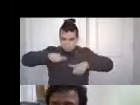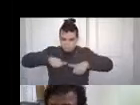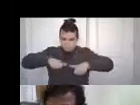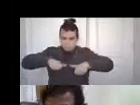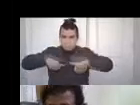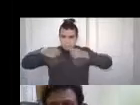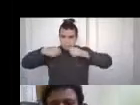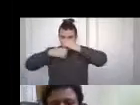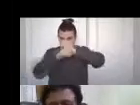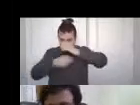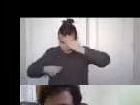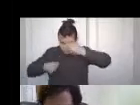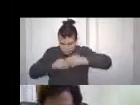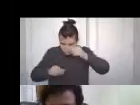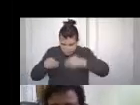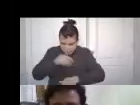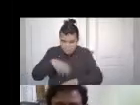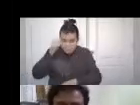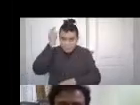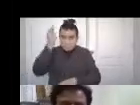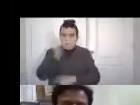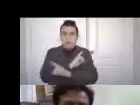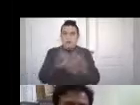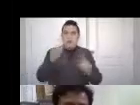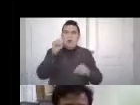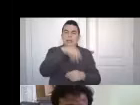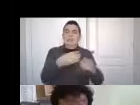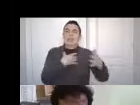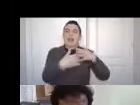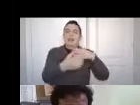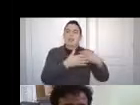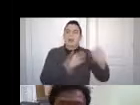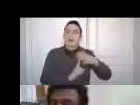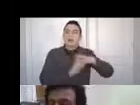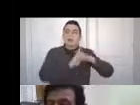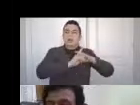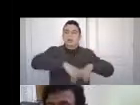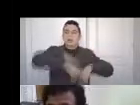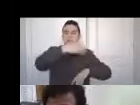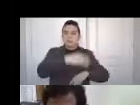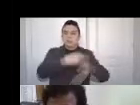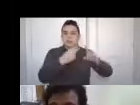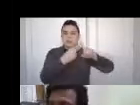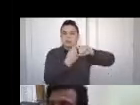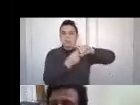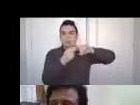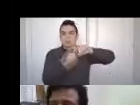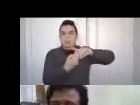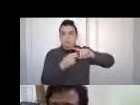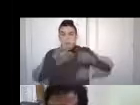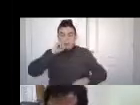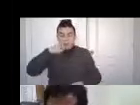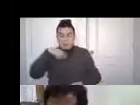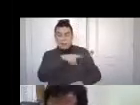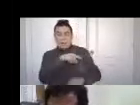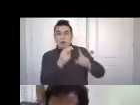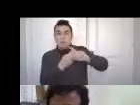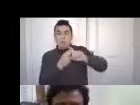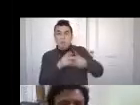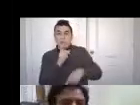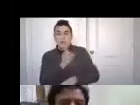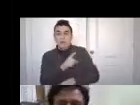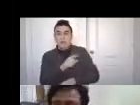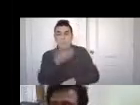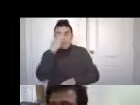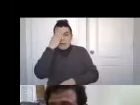origen natural en estas especies, ¿cierto?, de murciélagos. Los murciélagos no son malos, los murciélagos tienen sus virus,